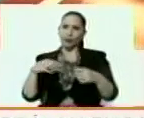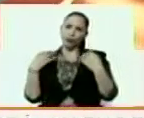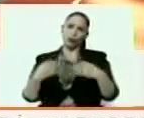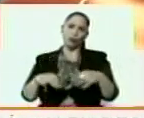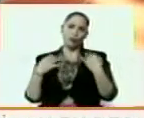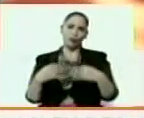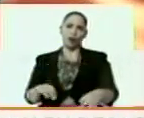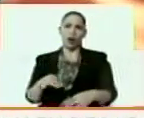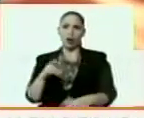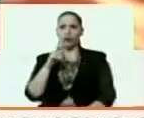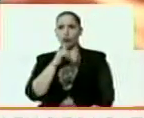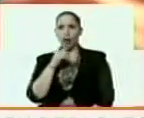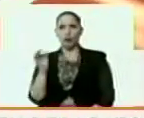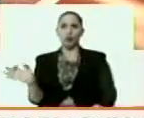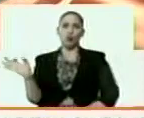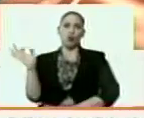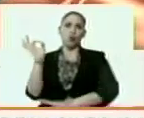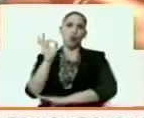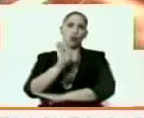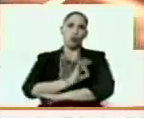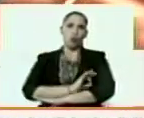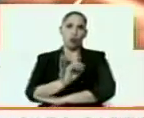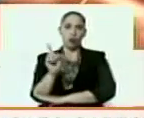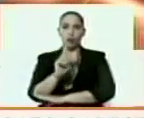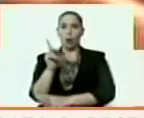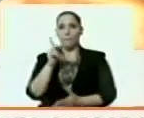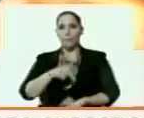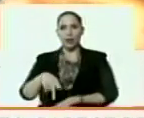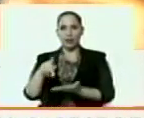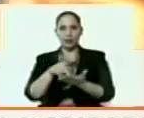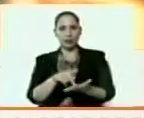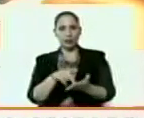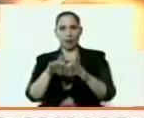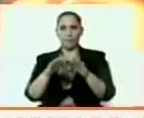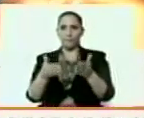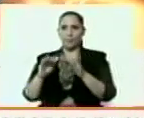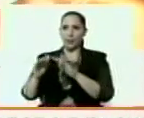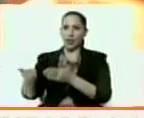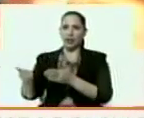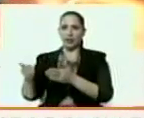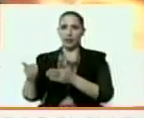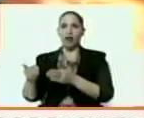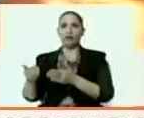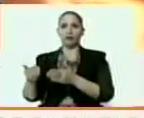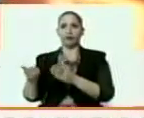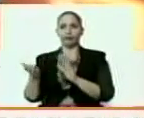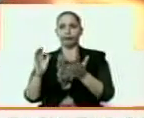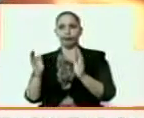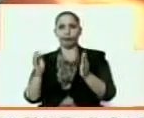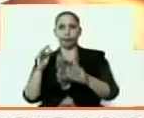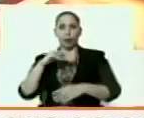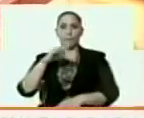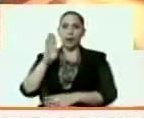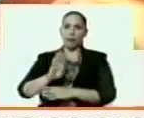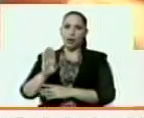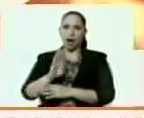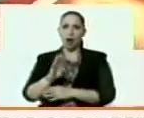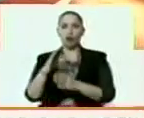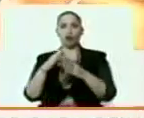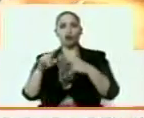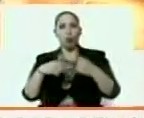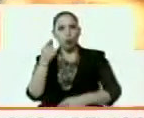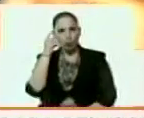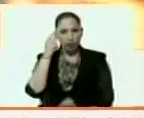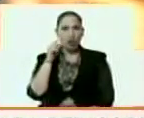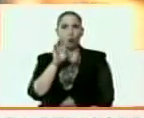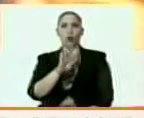está todo el día, la que no participa de la mesa de negociación de Barbados, sino que está todos los días parándose a las 4 o 5